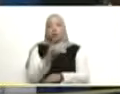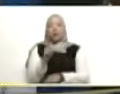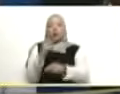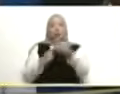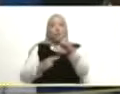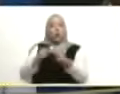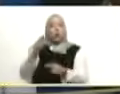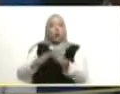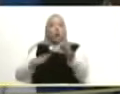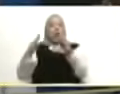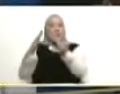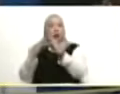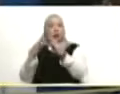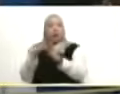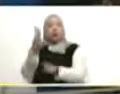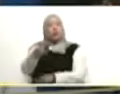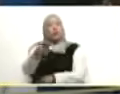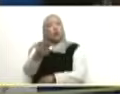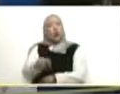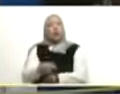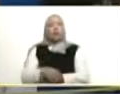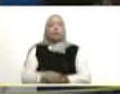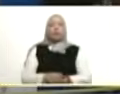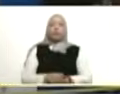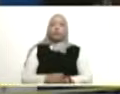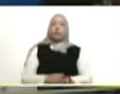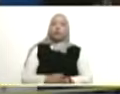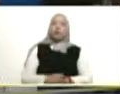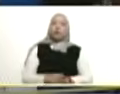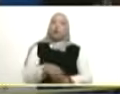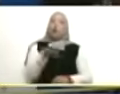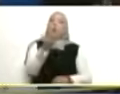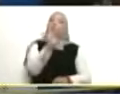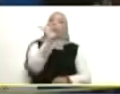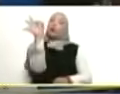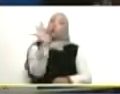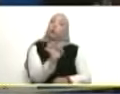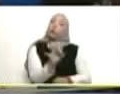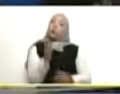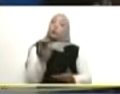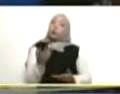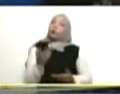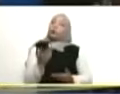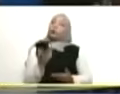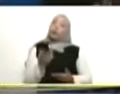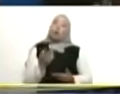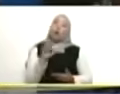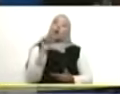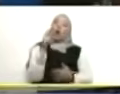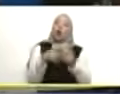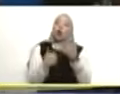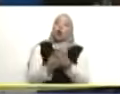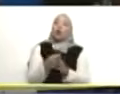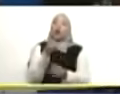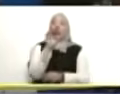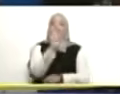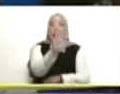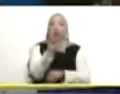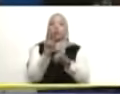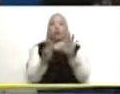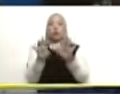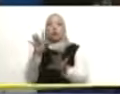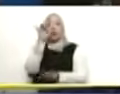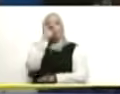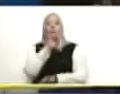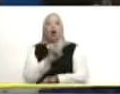para la gente? ¡Jamás! Y en el 4% del tiempo de los 526 años